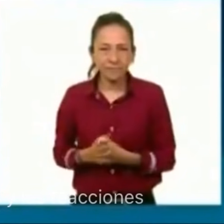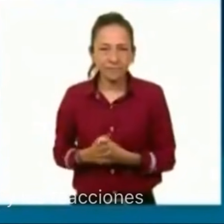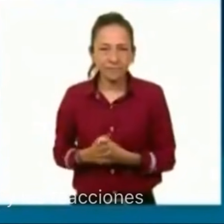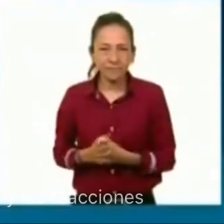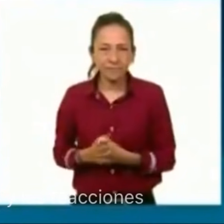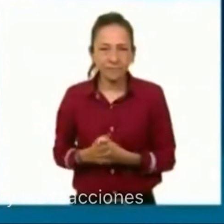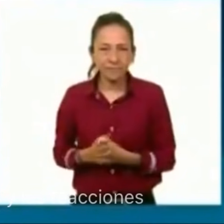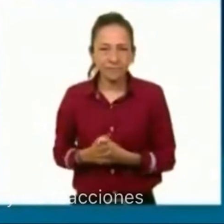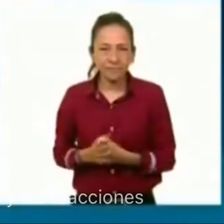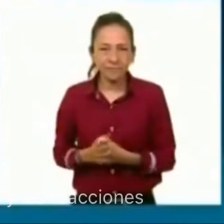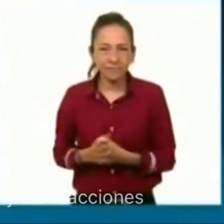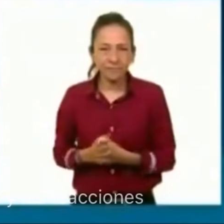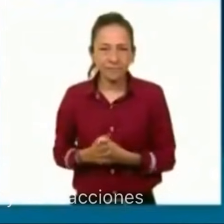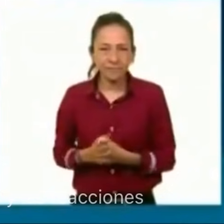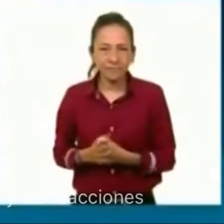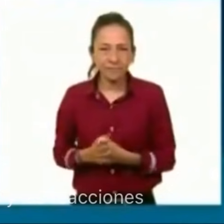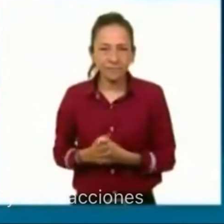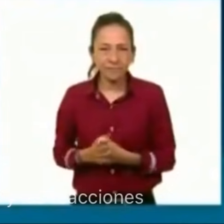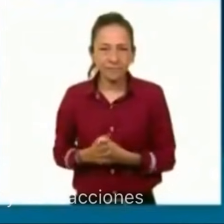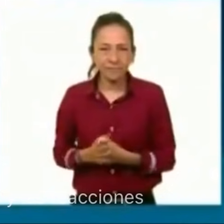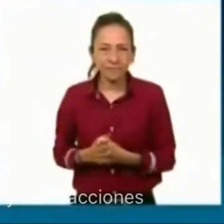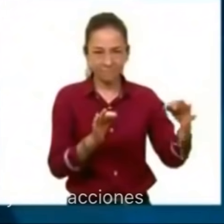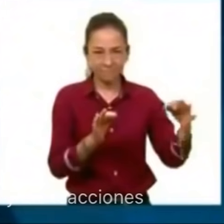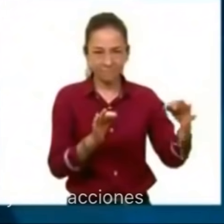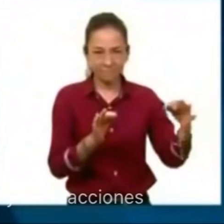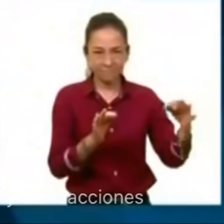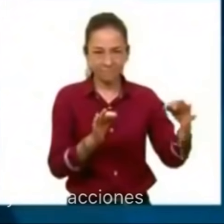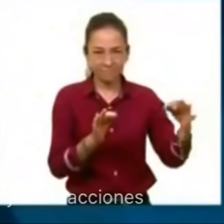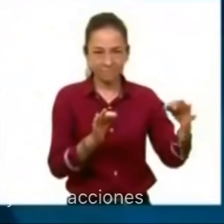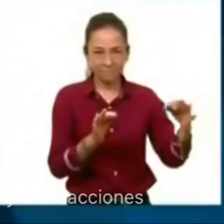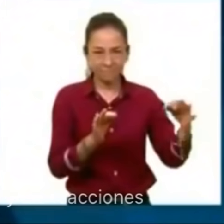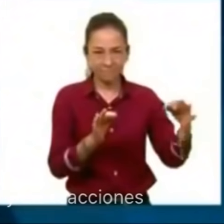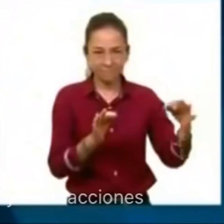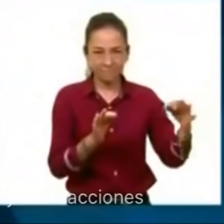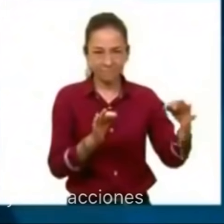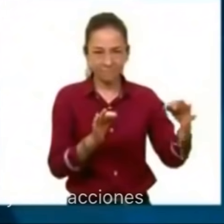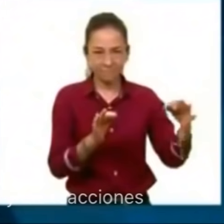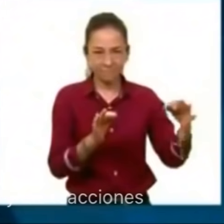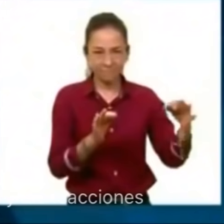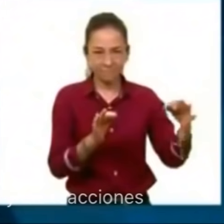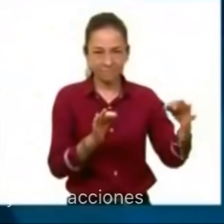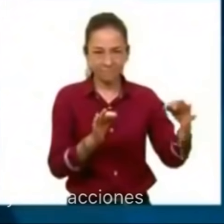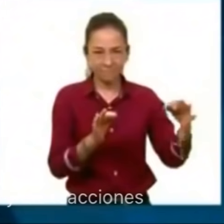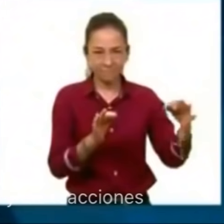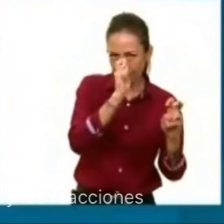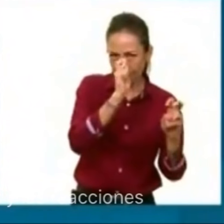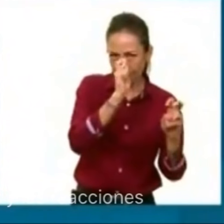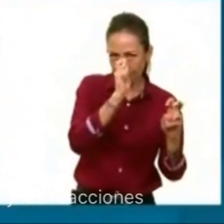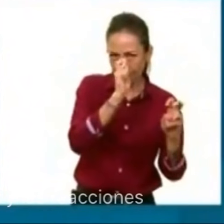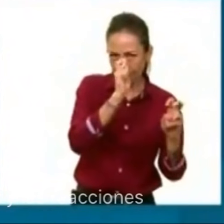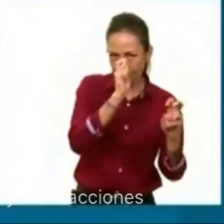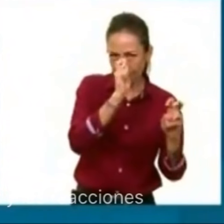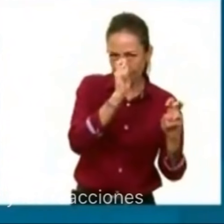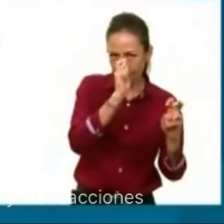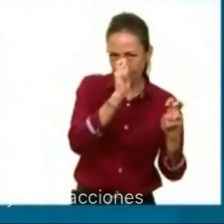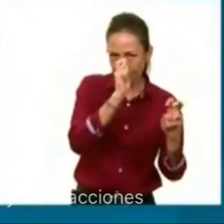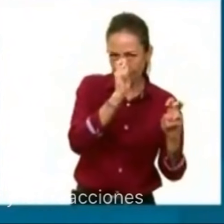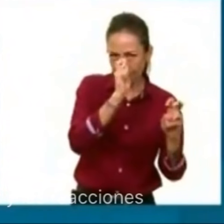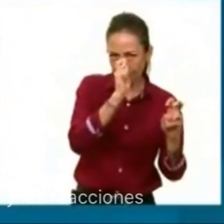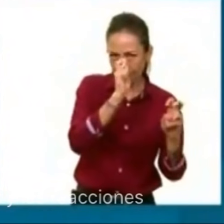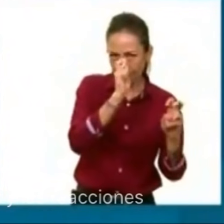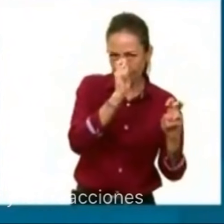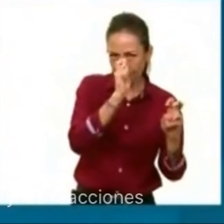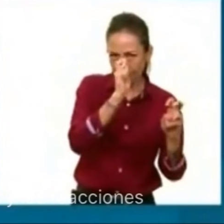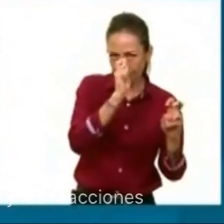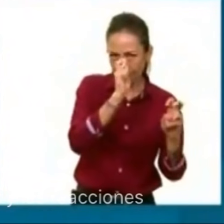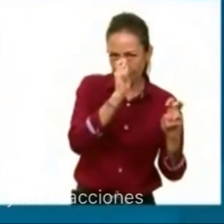caracteriza de otro tipo de texto ahora veamos las tres columnas que quedan en el interior del tríptico en la portada nos dice que de que iba a tratar